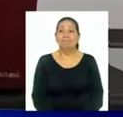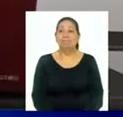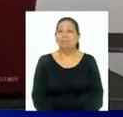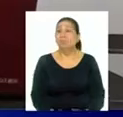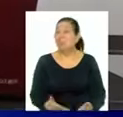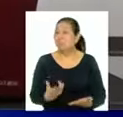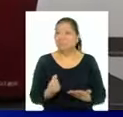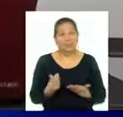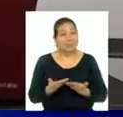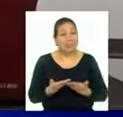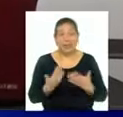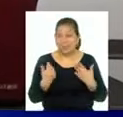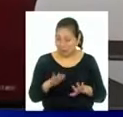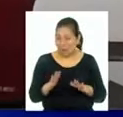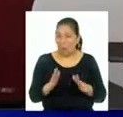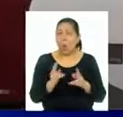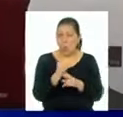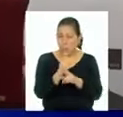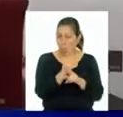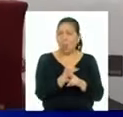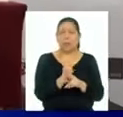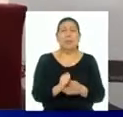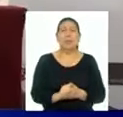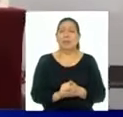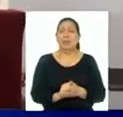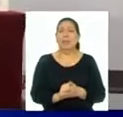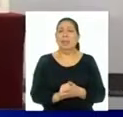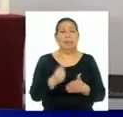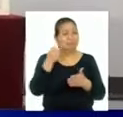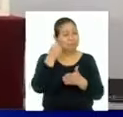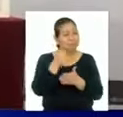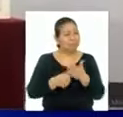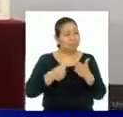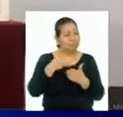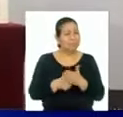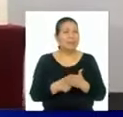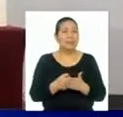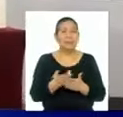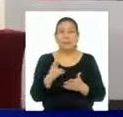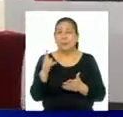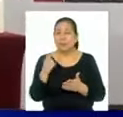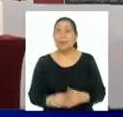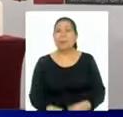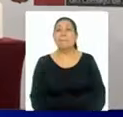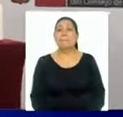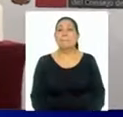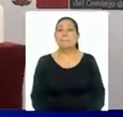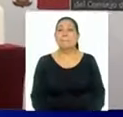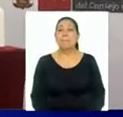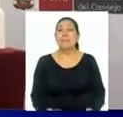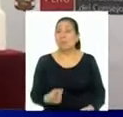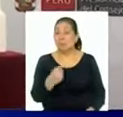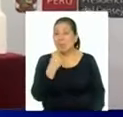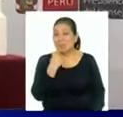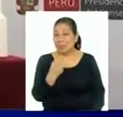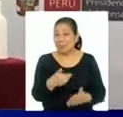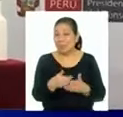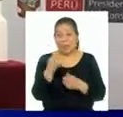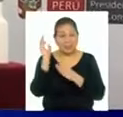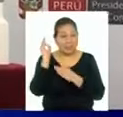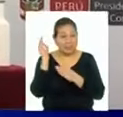Bueno, no se tomarán, se están tomando las medidas para combatir la criminalidad. Como señalé en